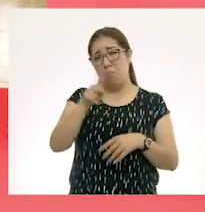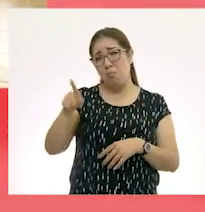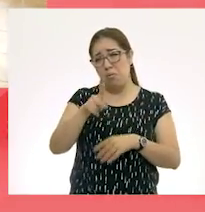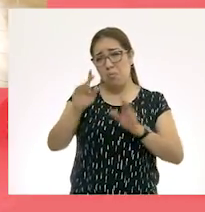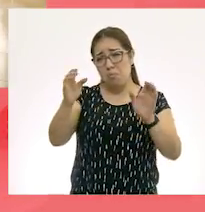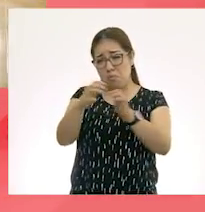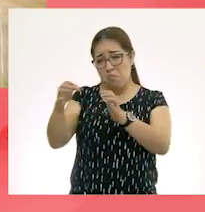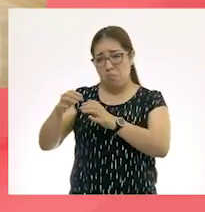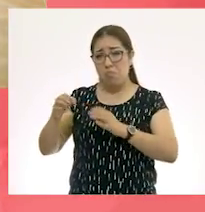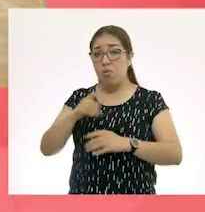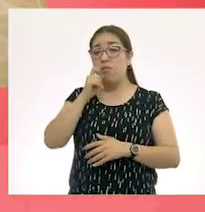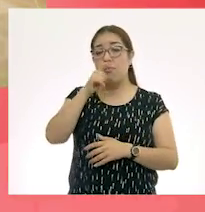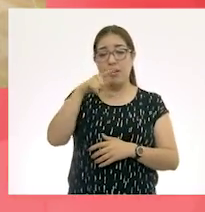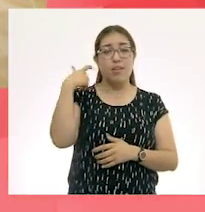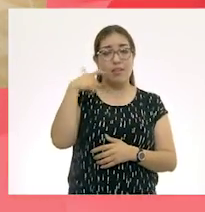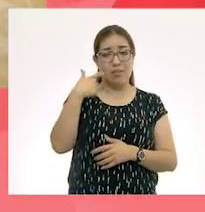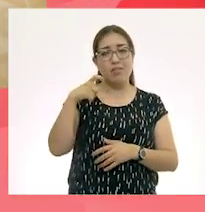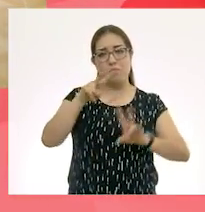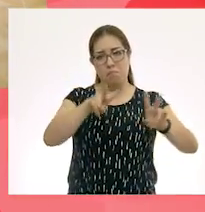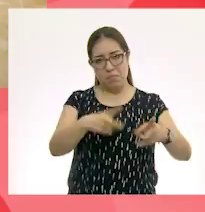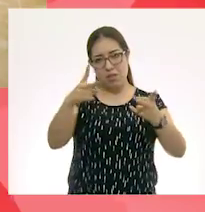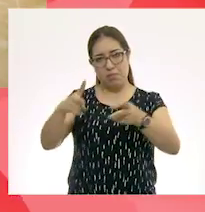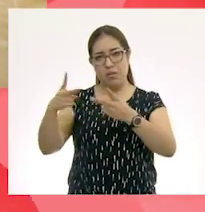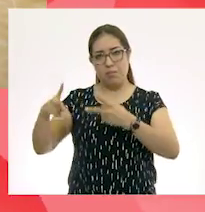yo te.